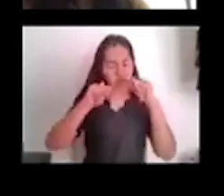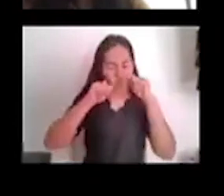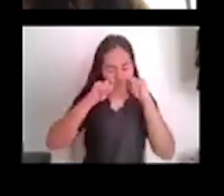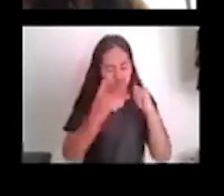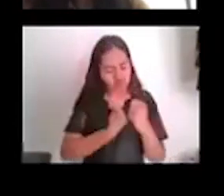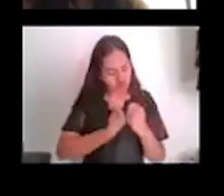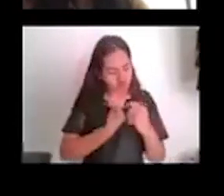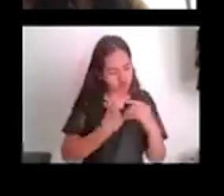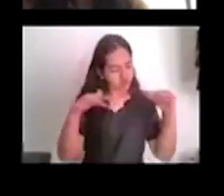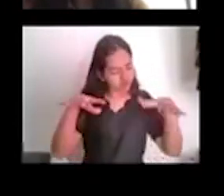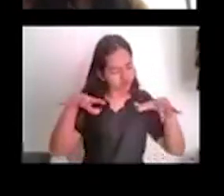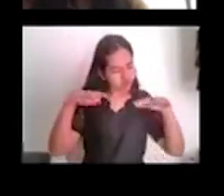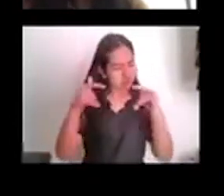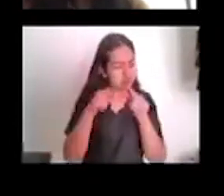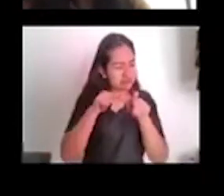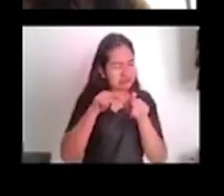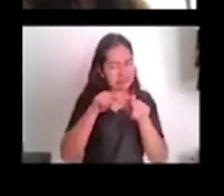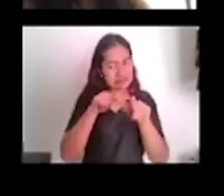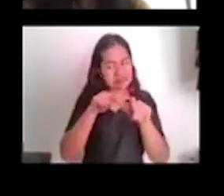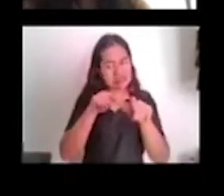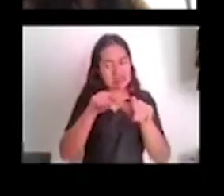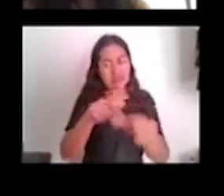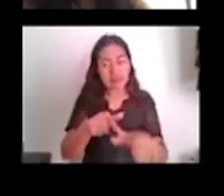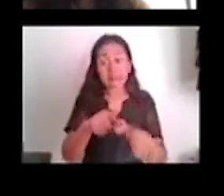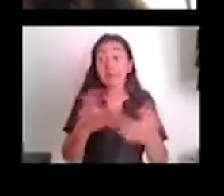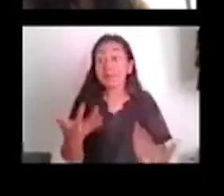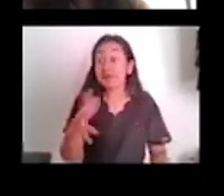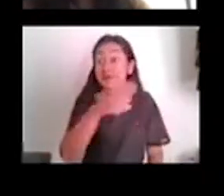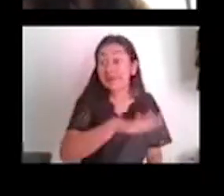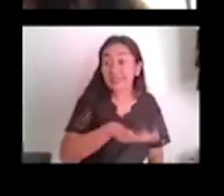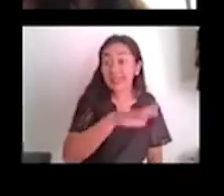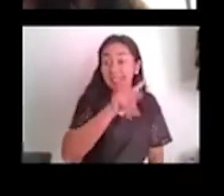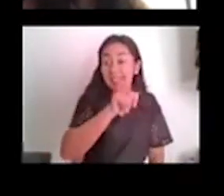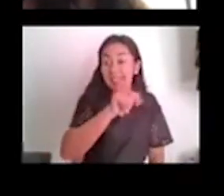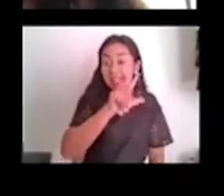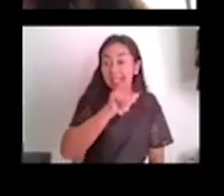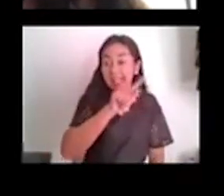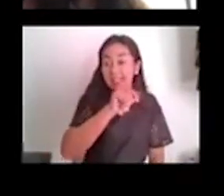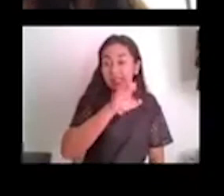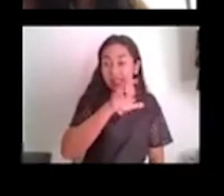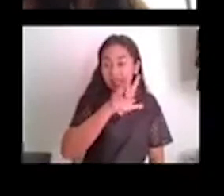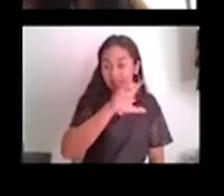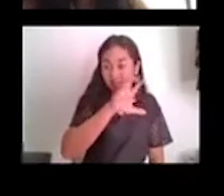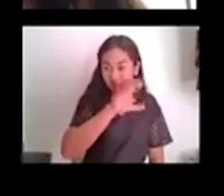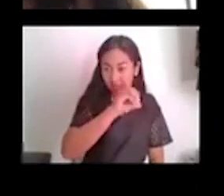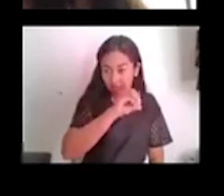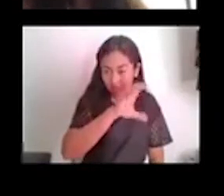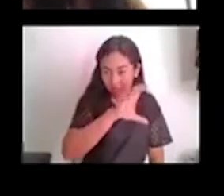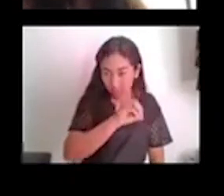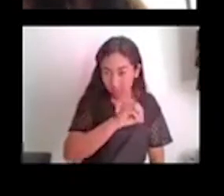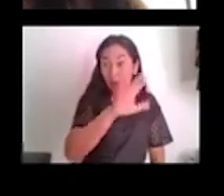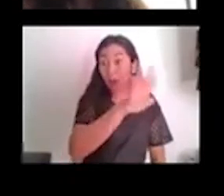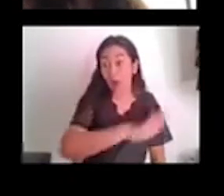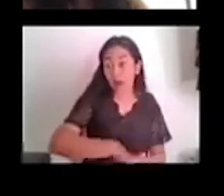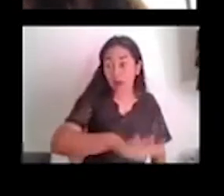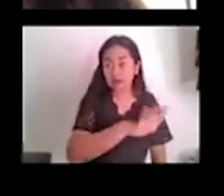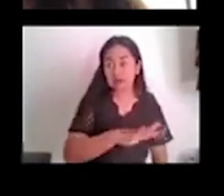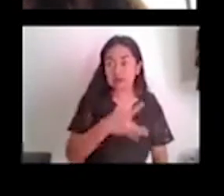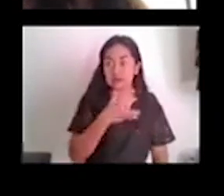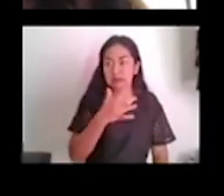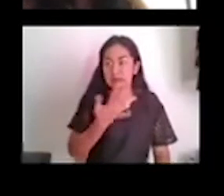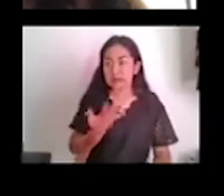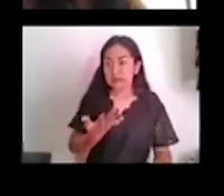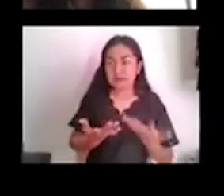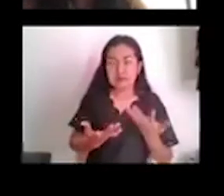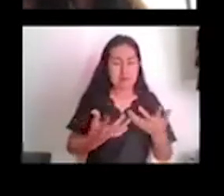hecho justamente Tlatelolco es el último refugio para los tenochcas, porque el hecho de haber sido hermanos, incómodos, con tensiones,